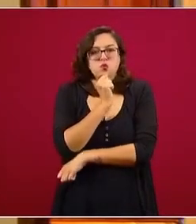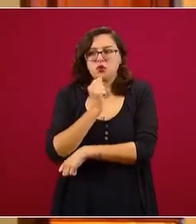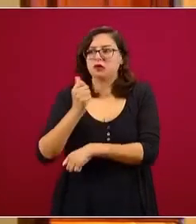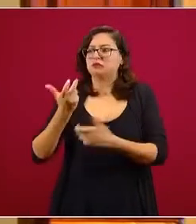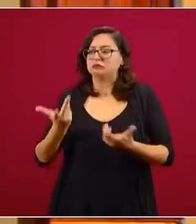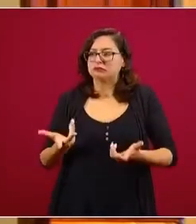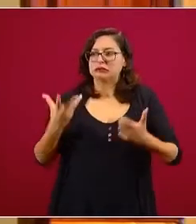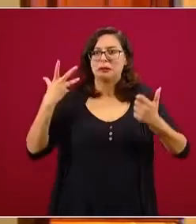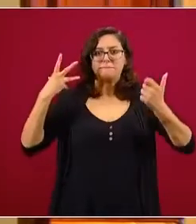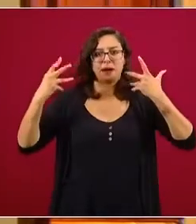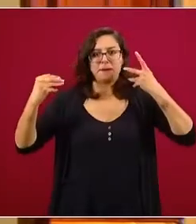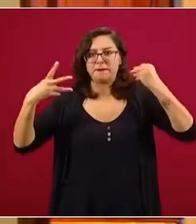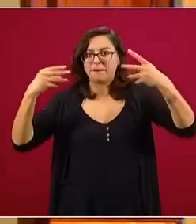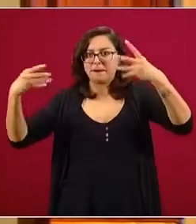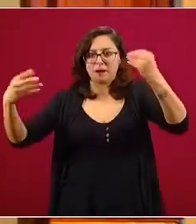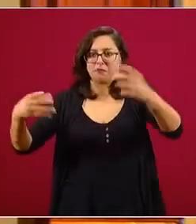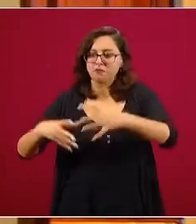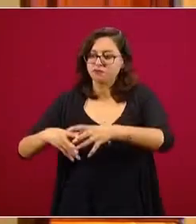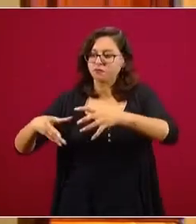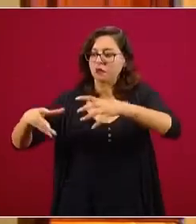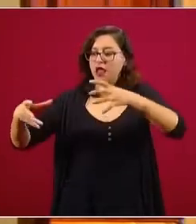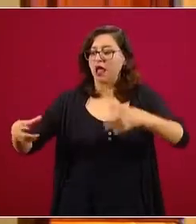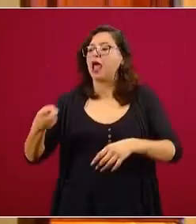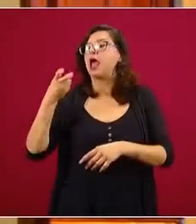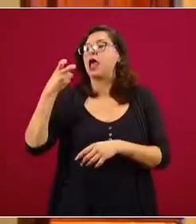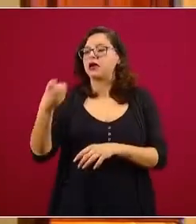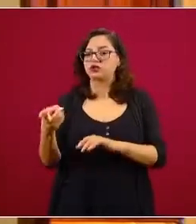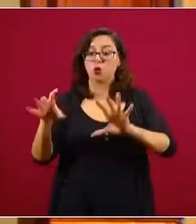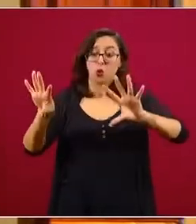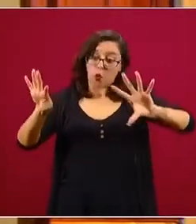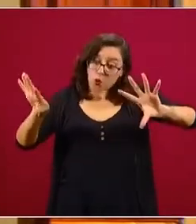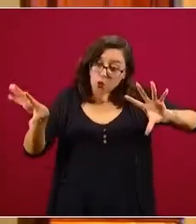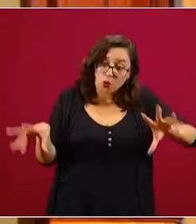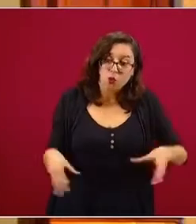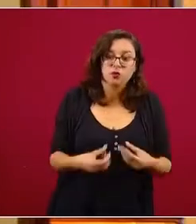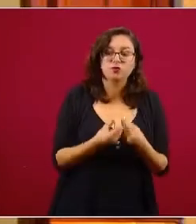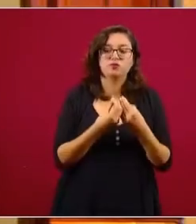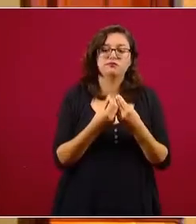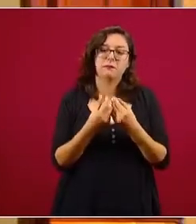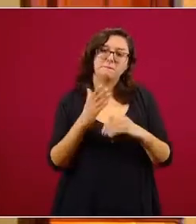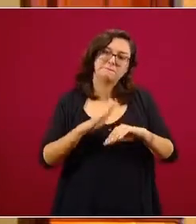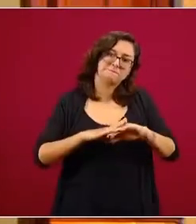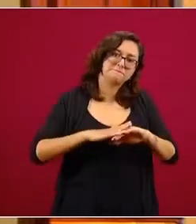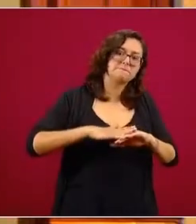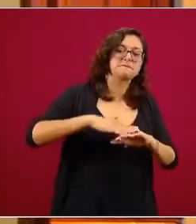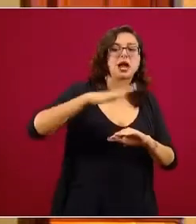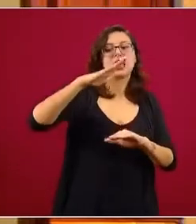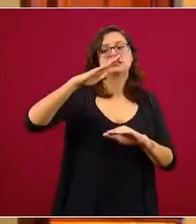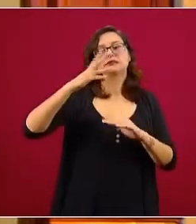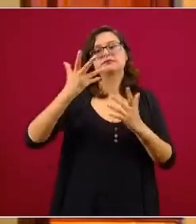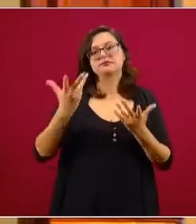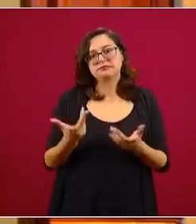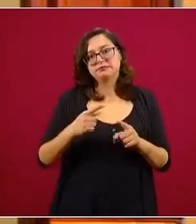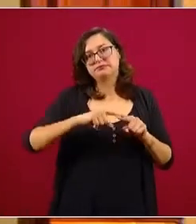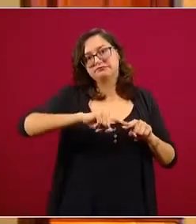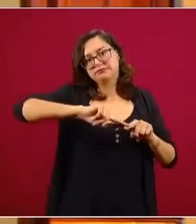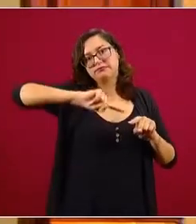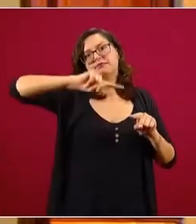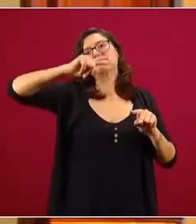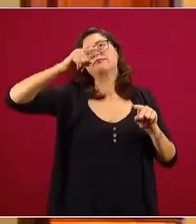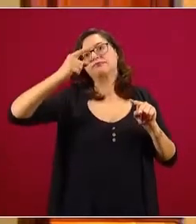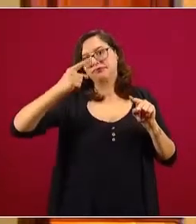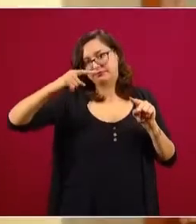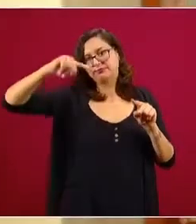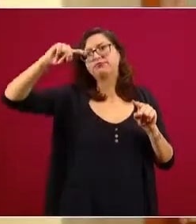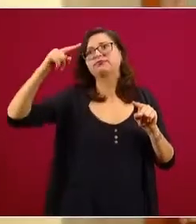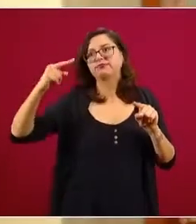actividad ascendente, pues todas estas lógicamente suman de manera positiva, es decir, incrementan el número